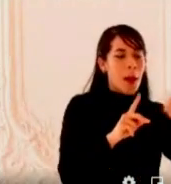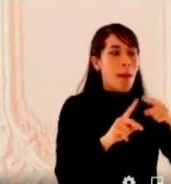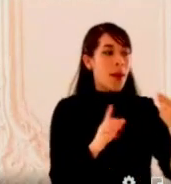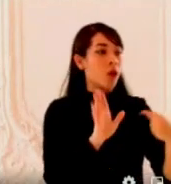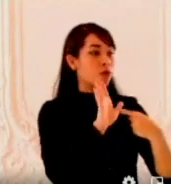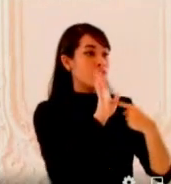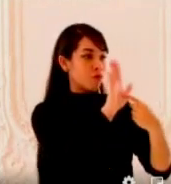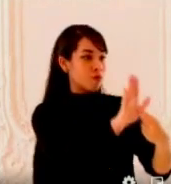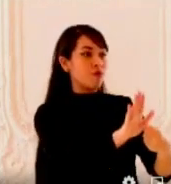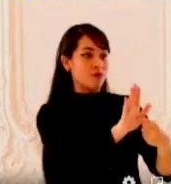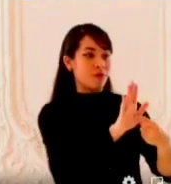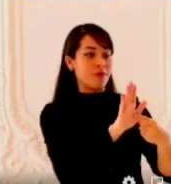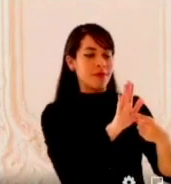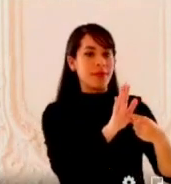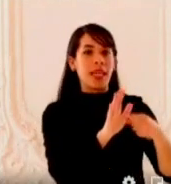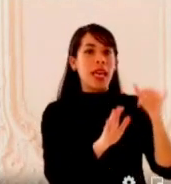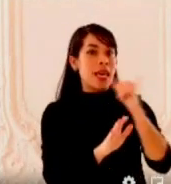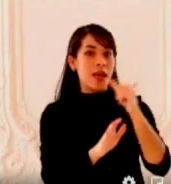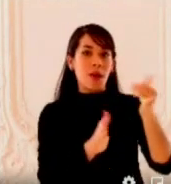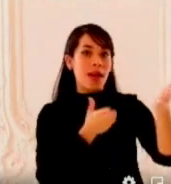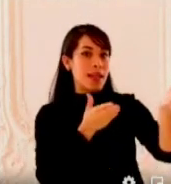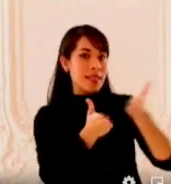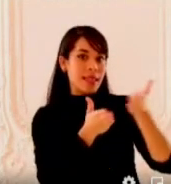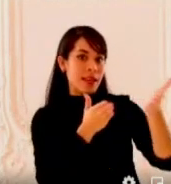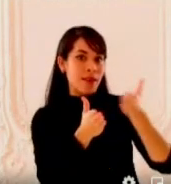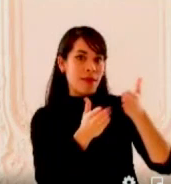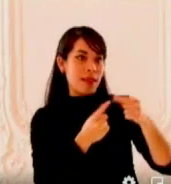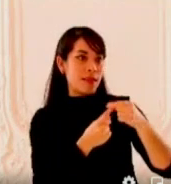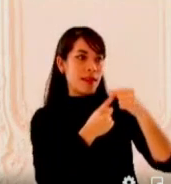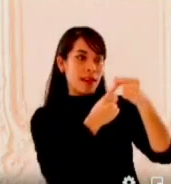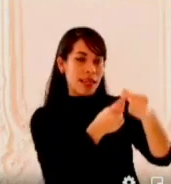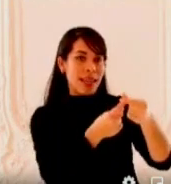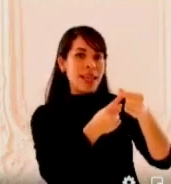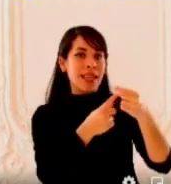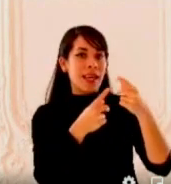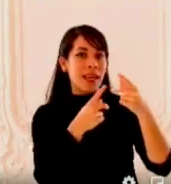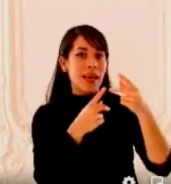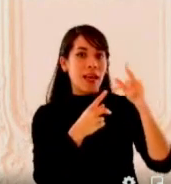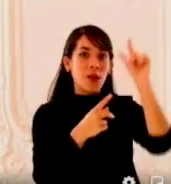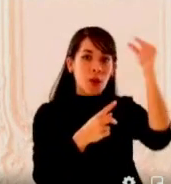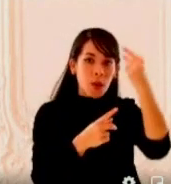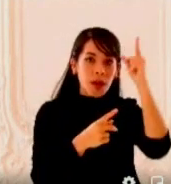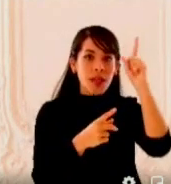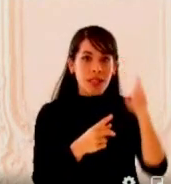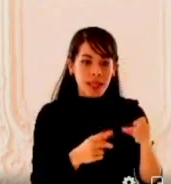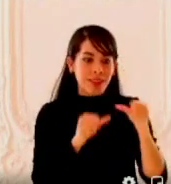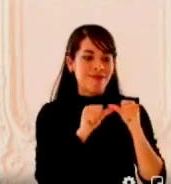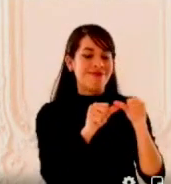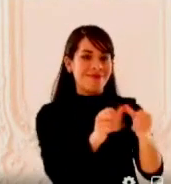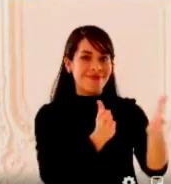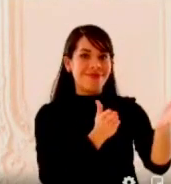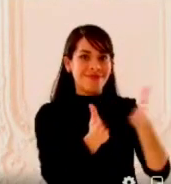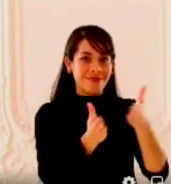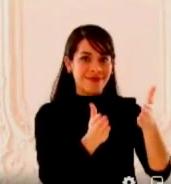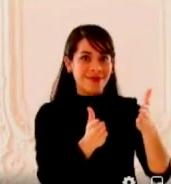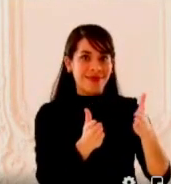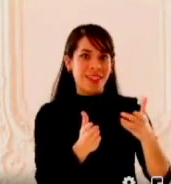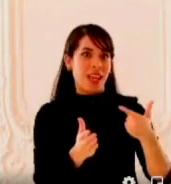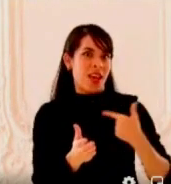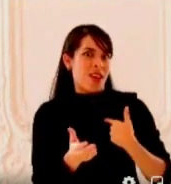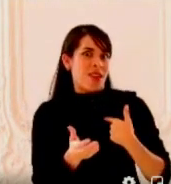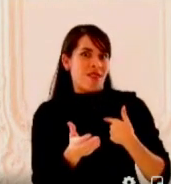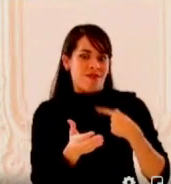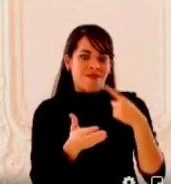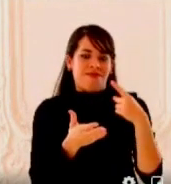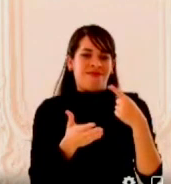lo demuestran. Hay servicios esenciales que el gobierno debe continuar brindando, que no hay duda alguna. Yo soy el primero que critico el exceso